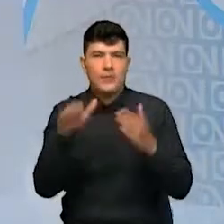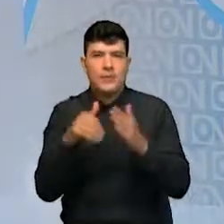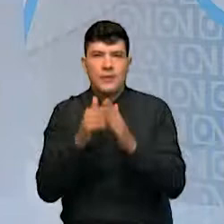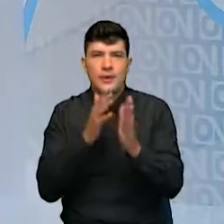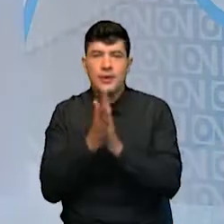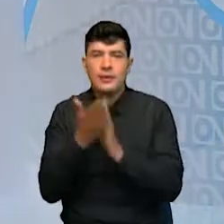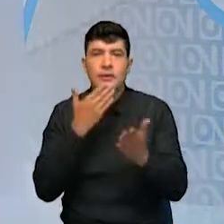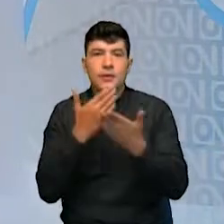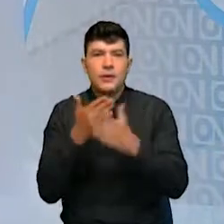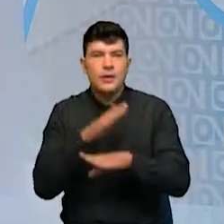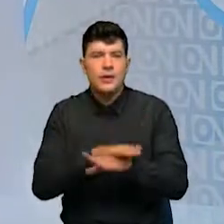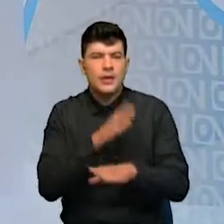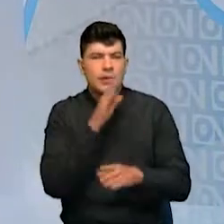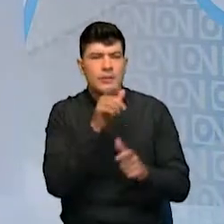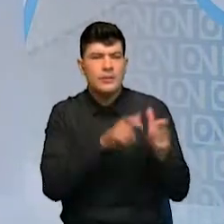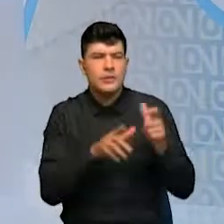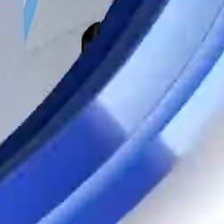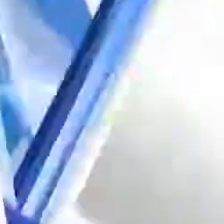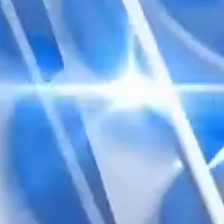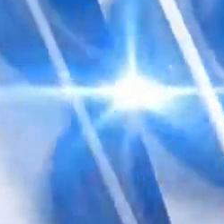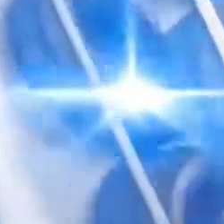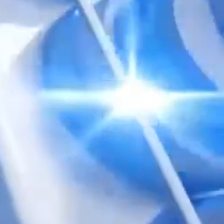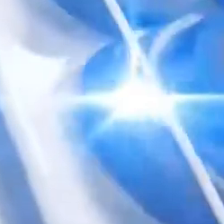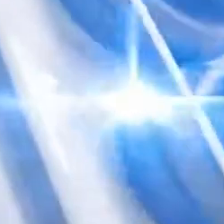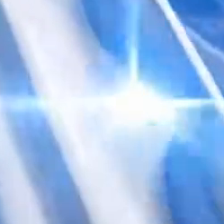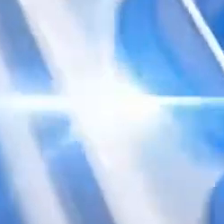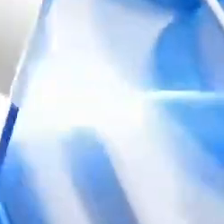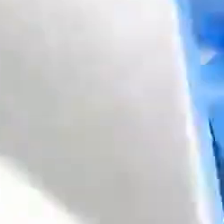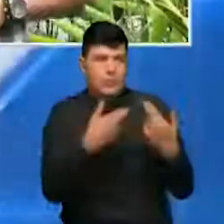más asistieron a este encuentro departamental? Adelante.